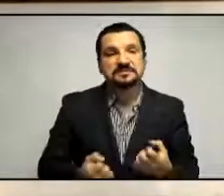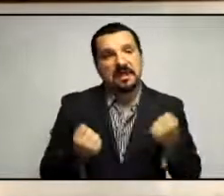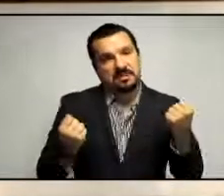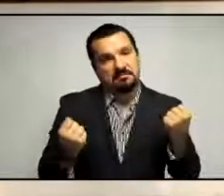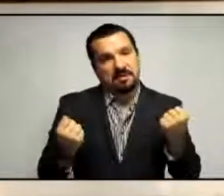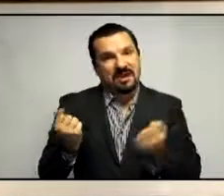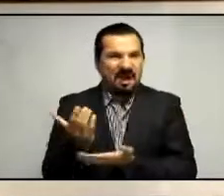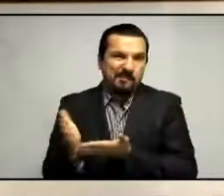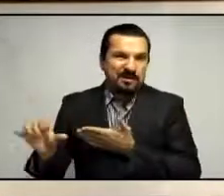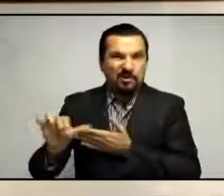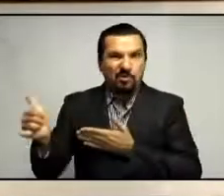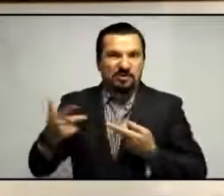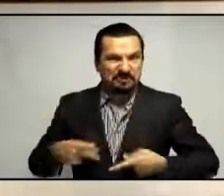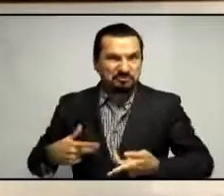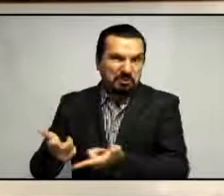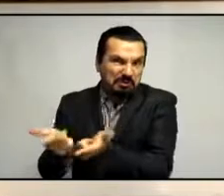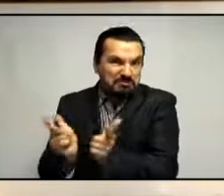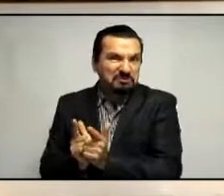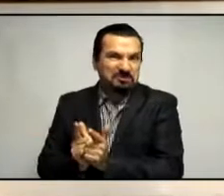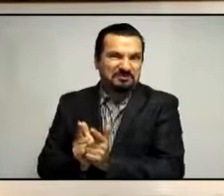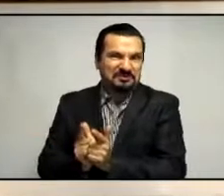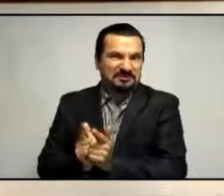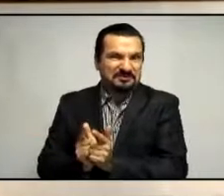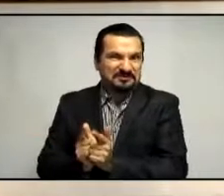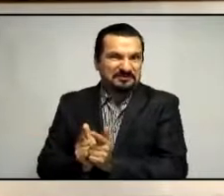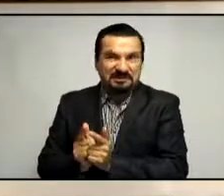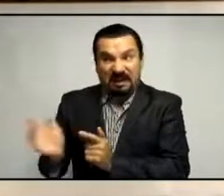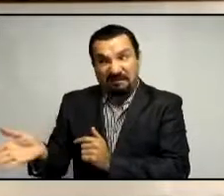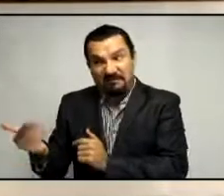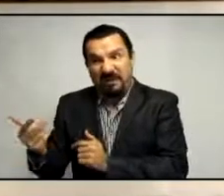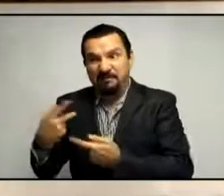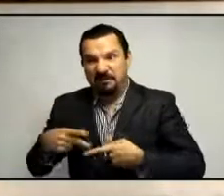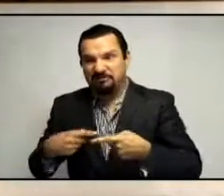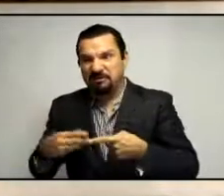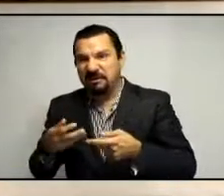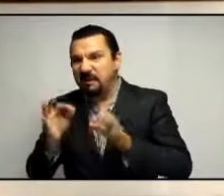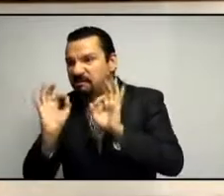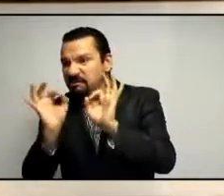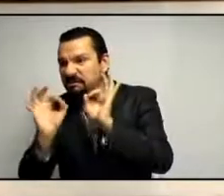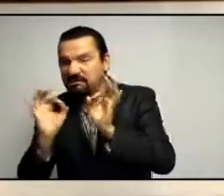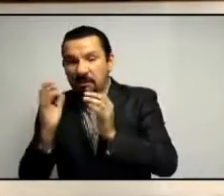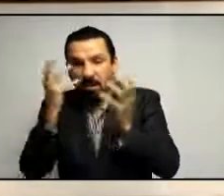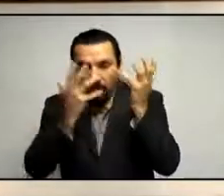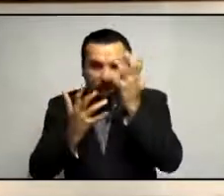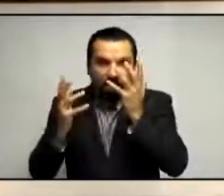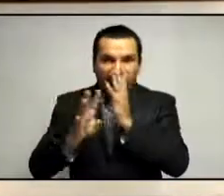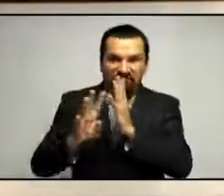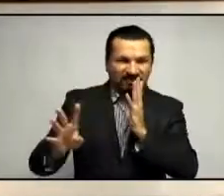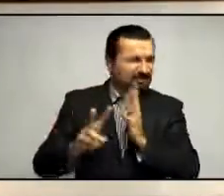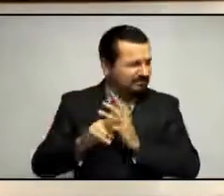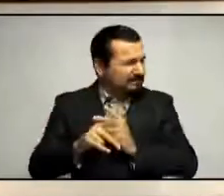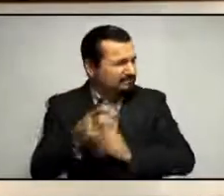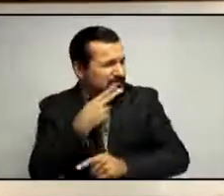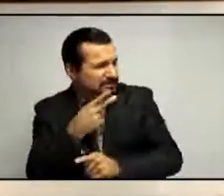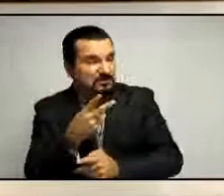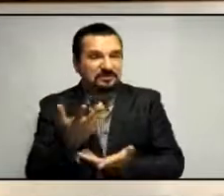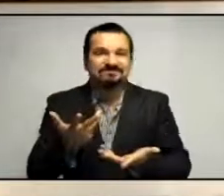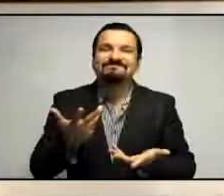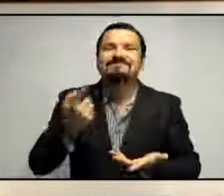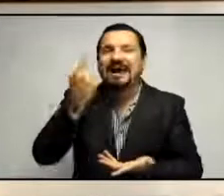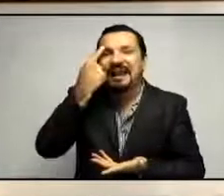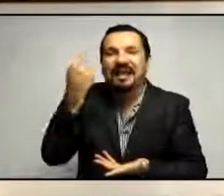esas personas o grupos que están mandando a confundir a la gente que está en las filas, lo único que van a